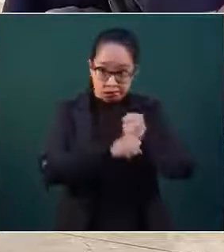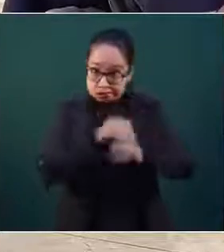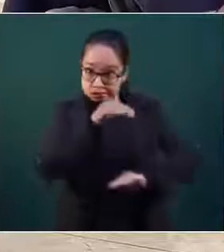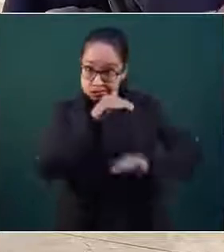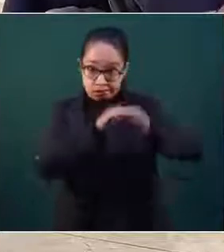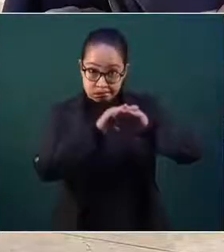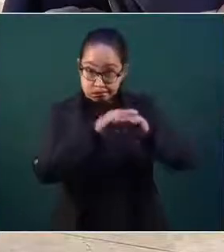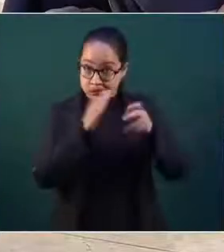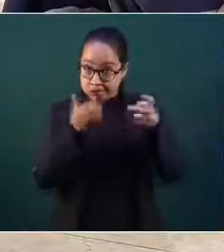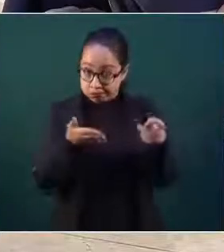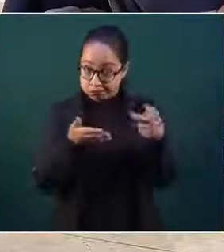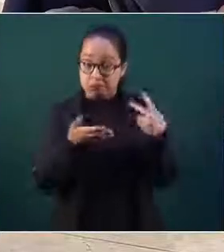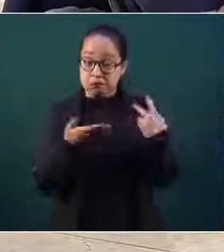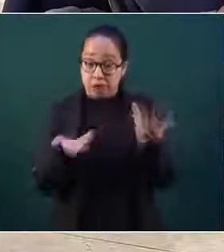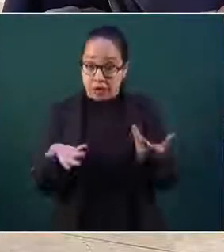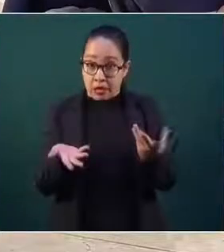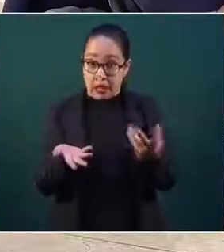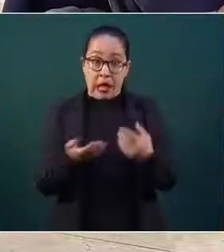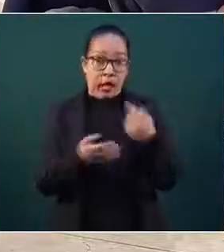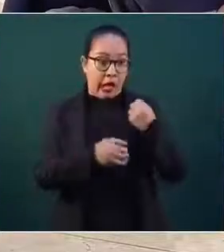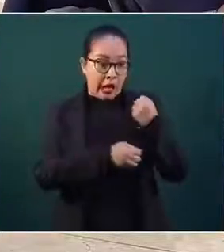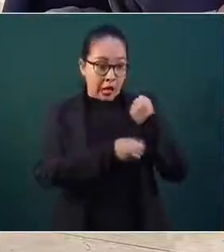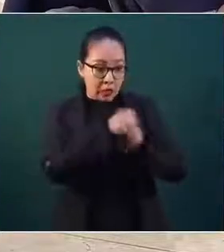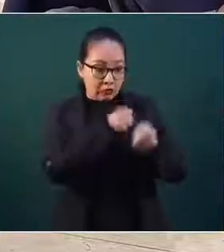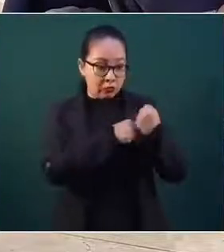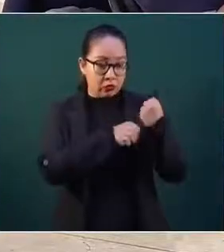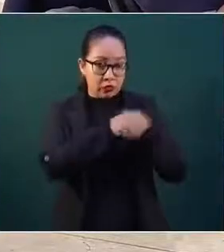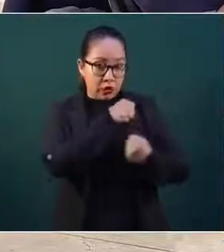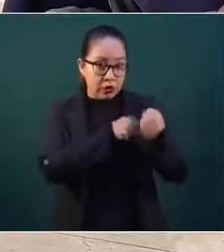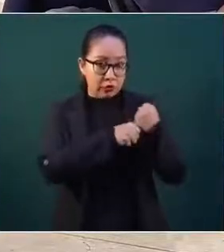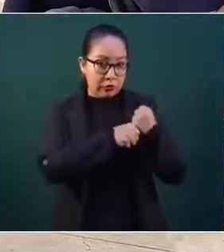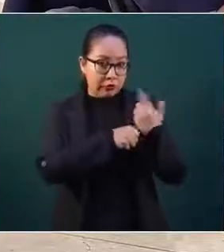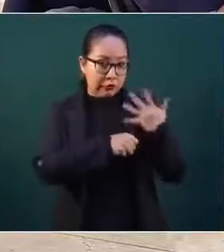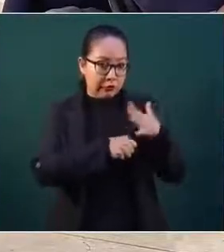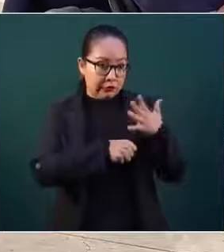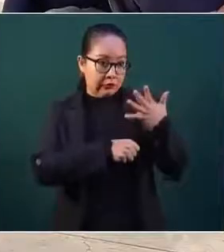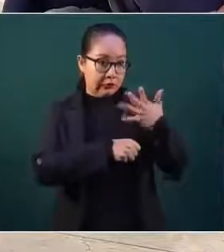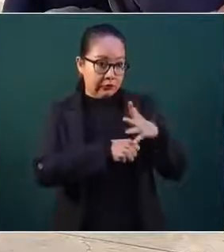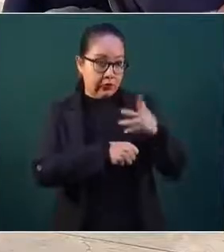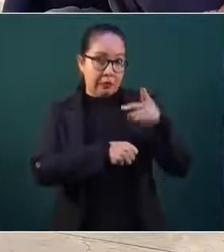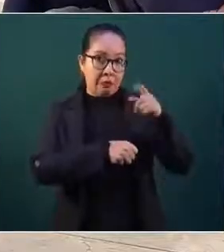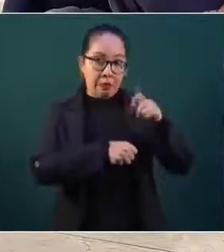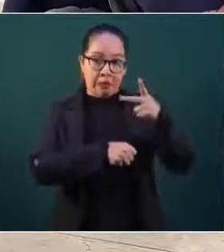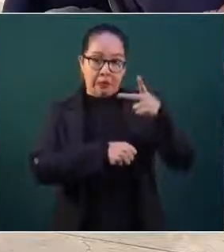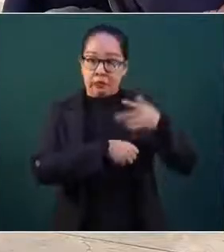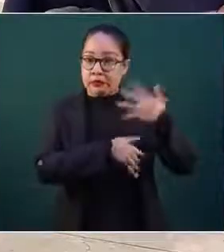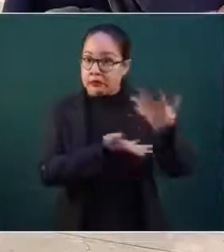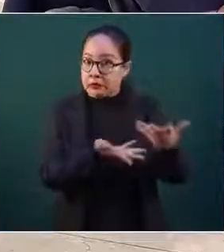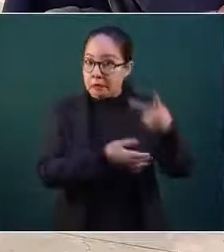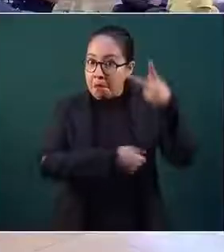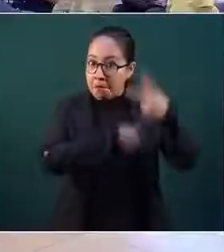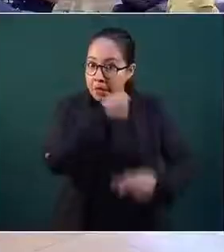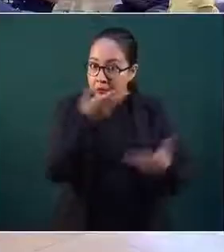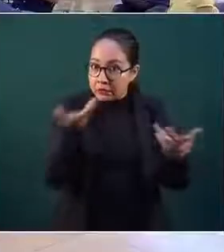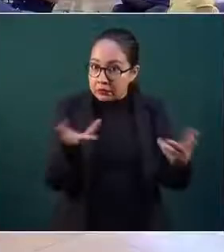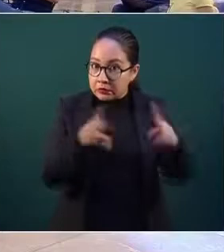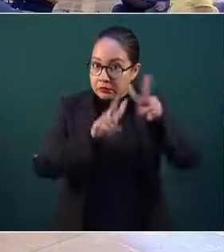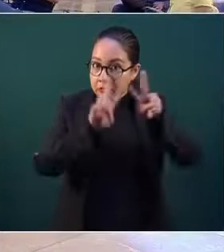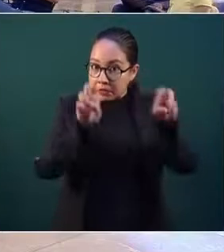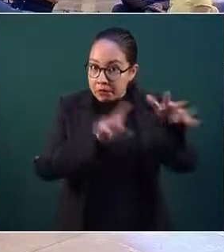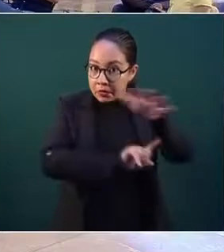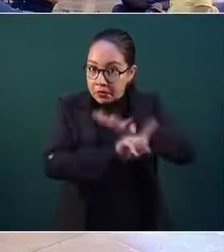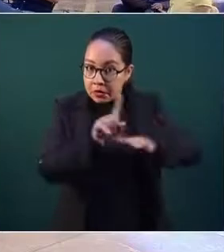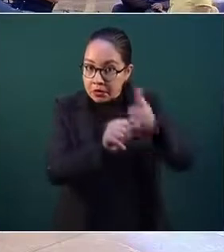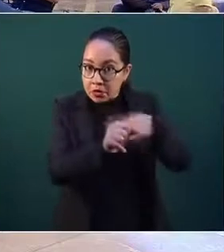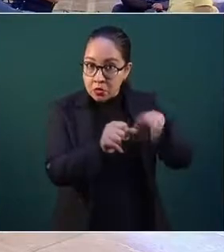etapa de décadas se pudiera ya pensar en que son un riesgo para las personas o para el medio ambiente.